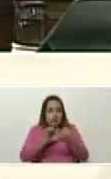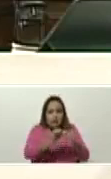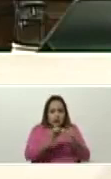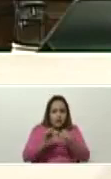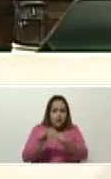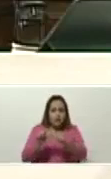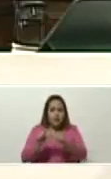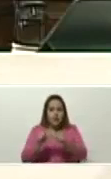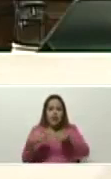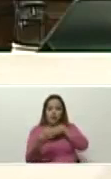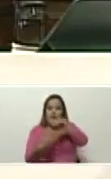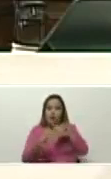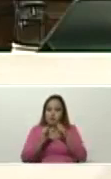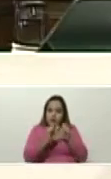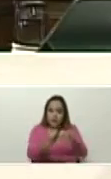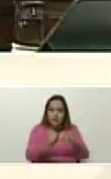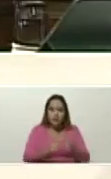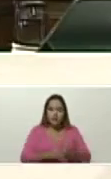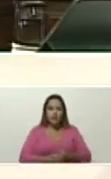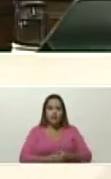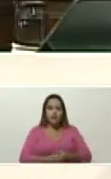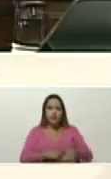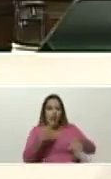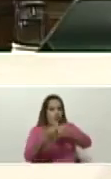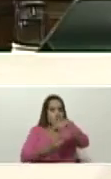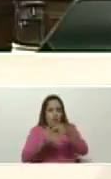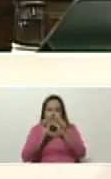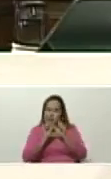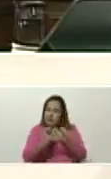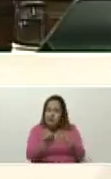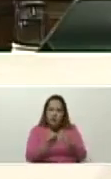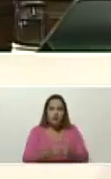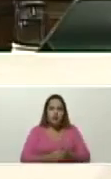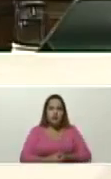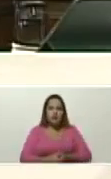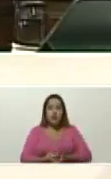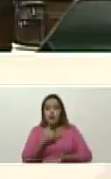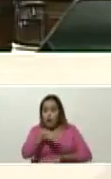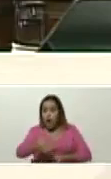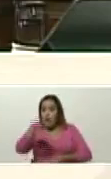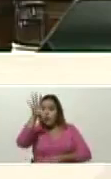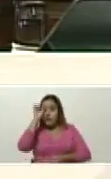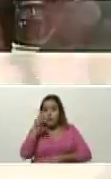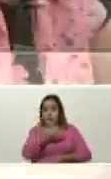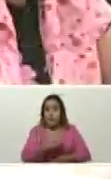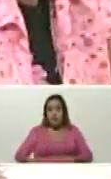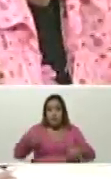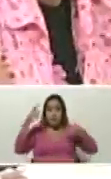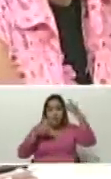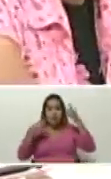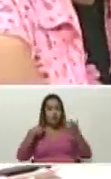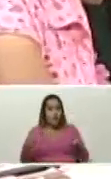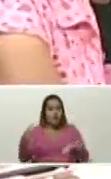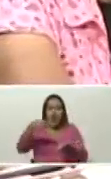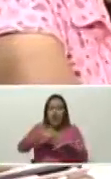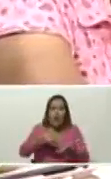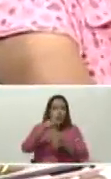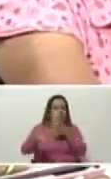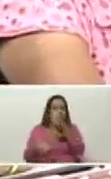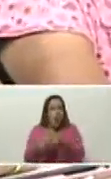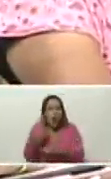la revolución permanente. La revolución permanente es lo que aprendimos del comandante Chávez. Y yo me levanto todos los